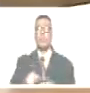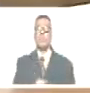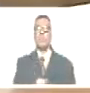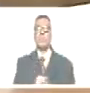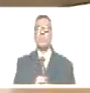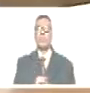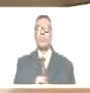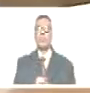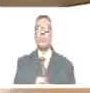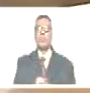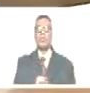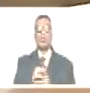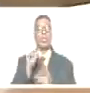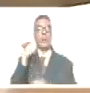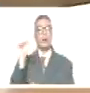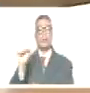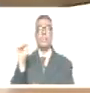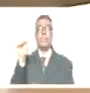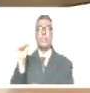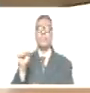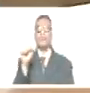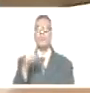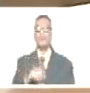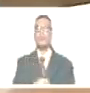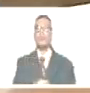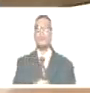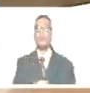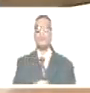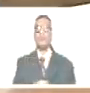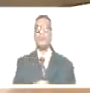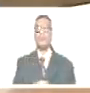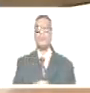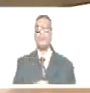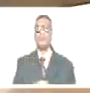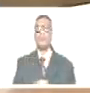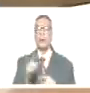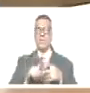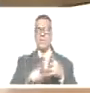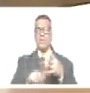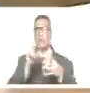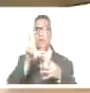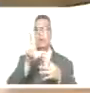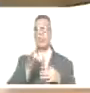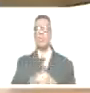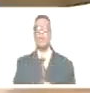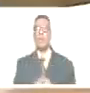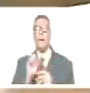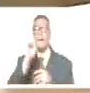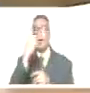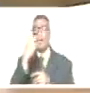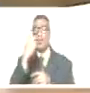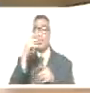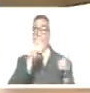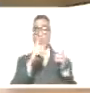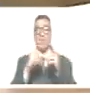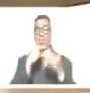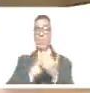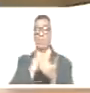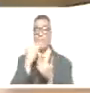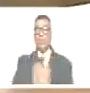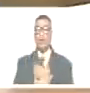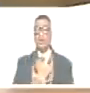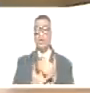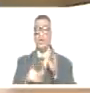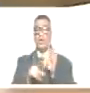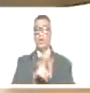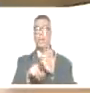trastornos del espectro autista. Punto número tres. Primera discusión del proyecto de ley orgánica contra